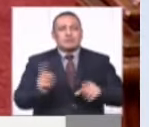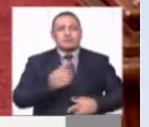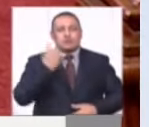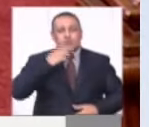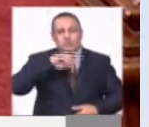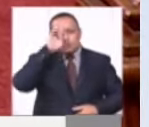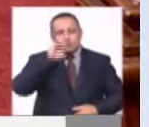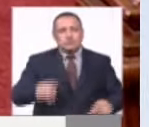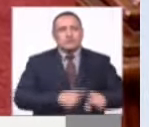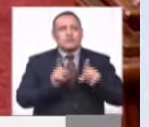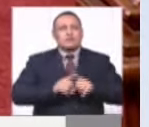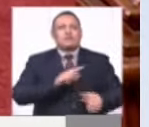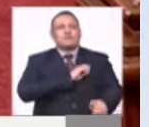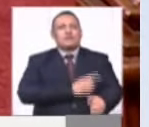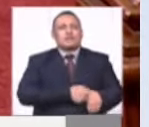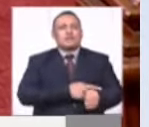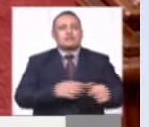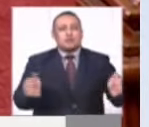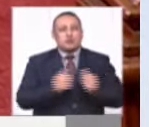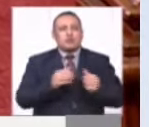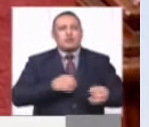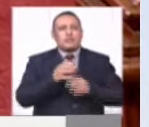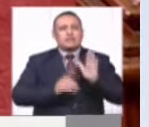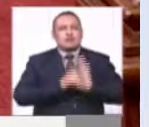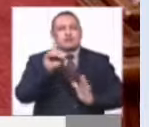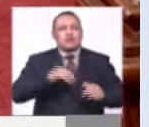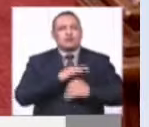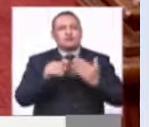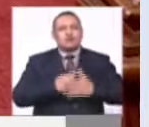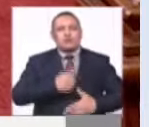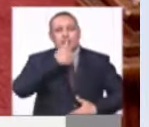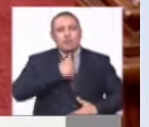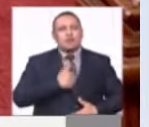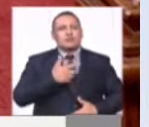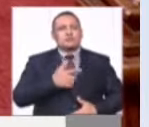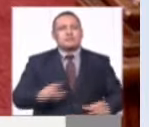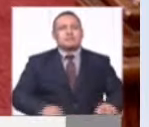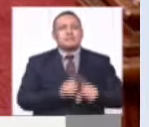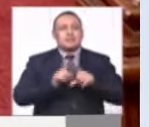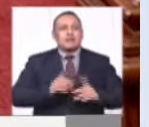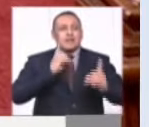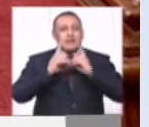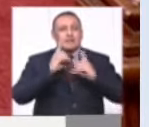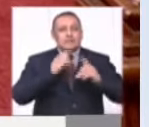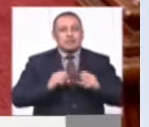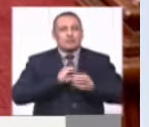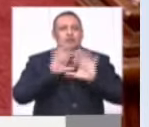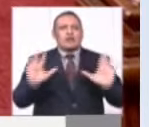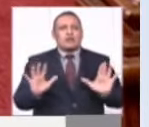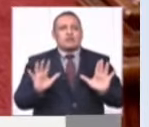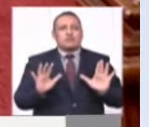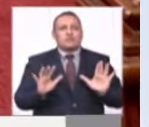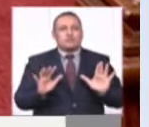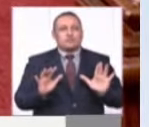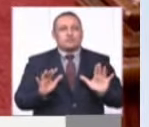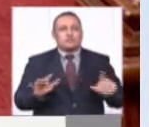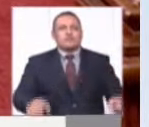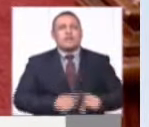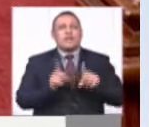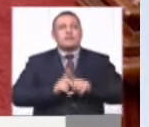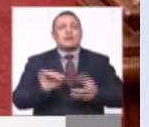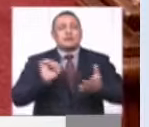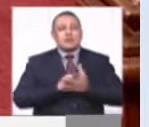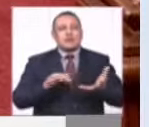país, se fortalece al desarrollar la tolerancia y el diálogo franco, aunque